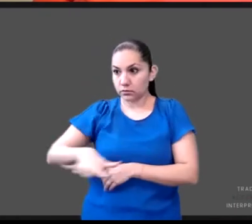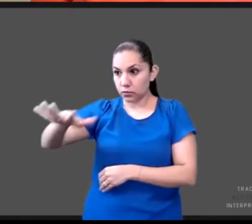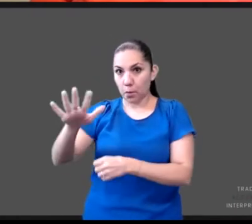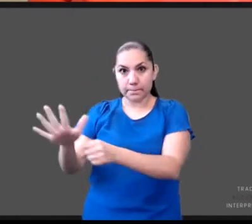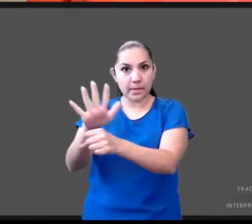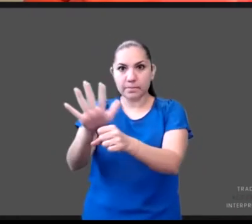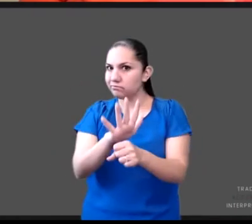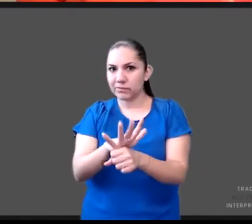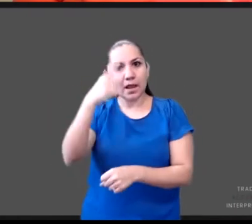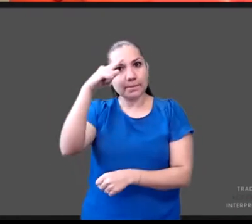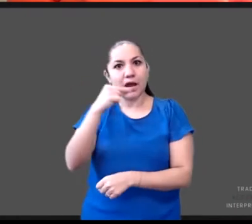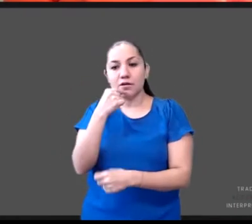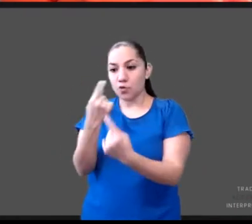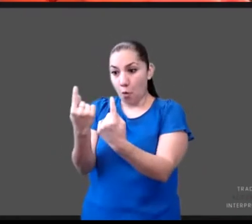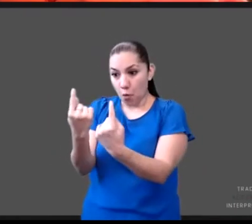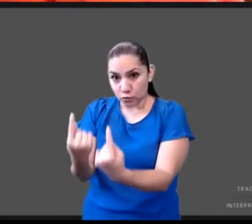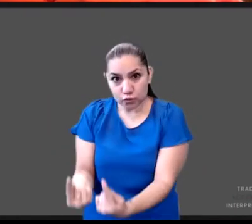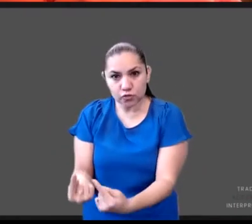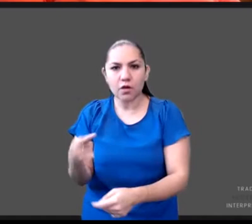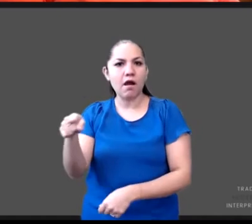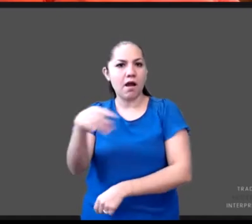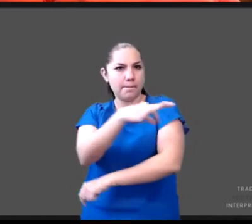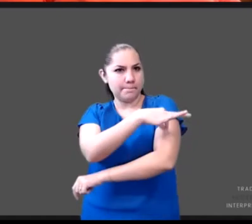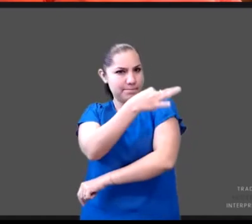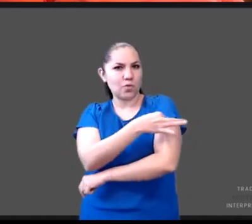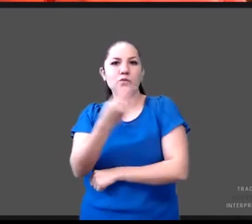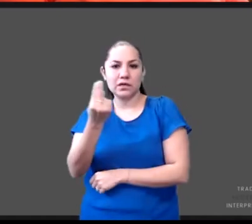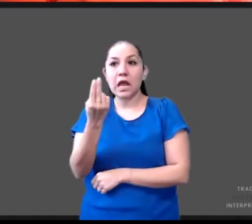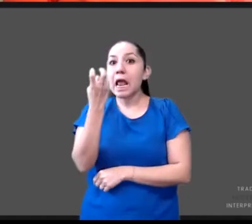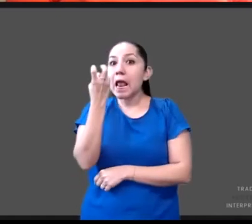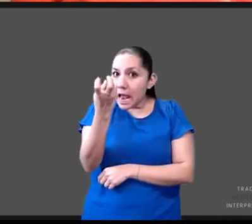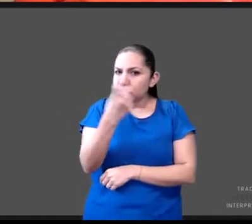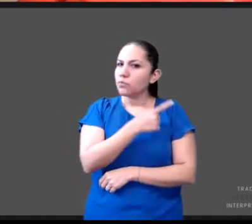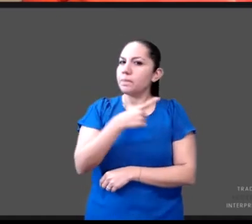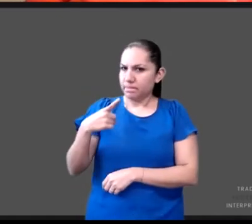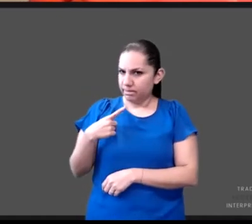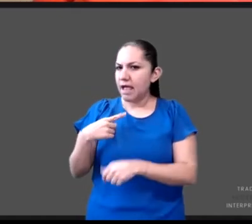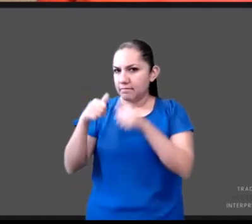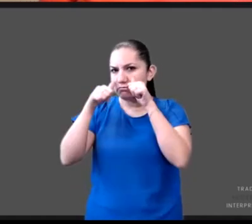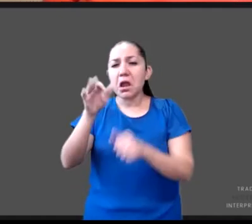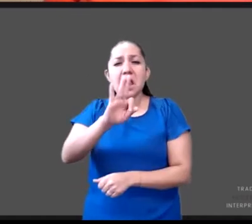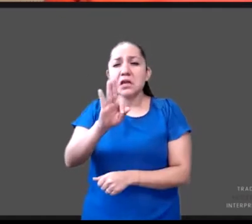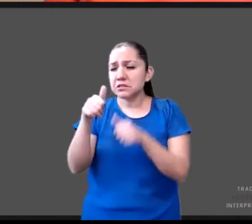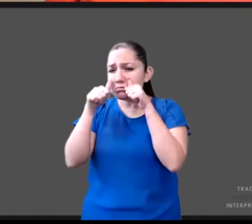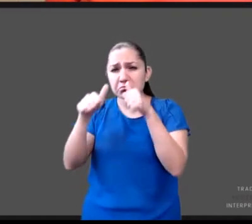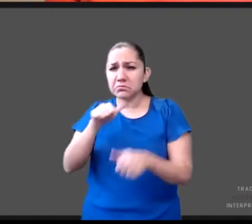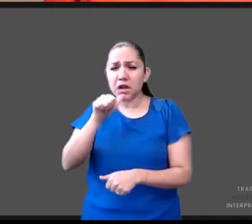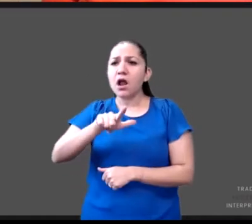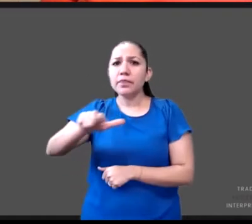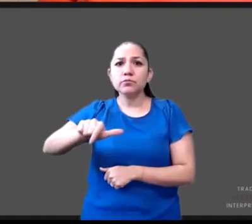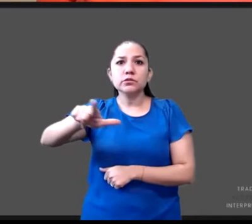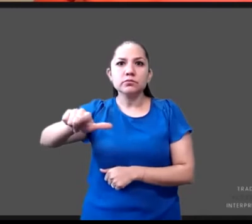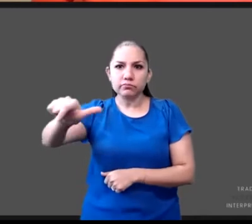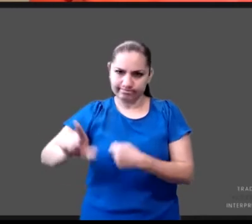plan de emergencia inmediato para abatir ese rezago, hoy estamos viviendo la pandemia de COVID, pero en poco tiempo vamos a ver que surgen pues,